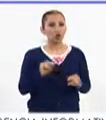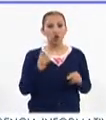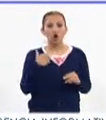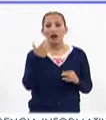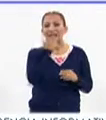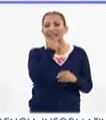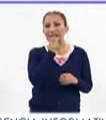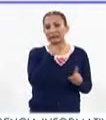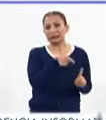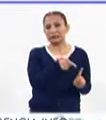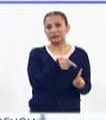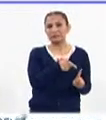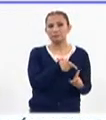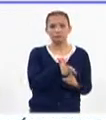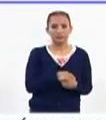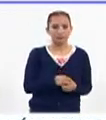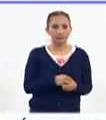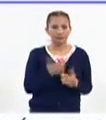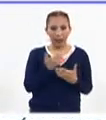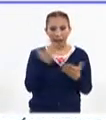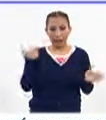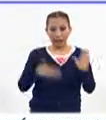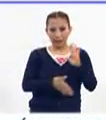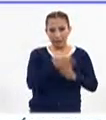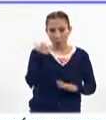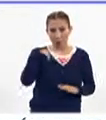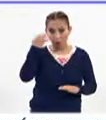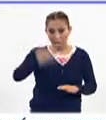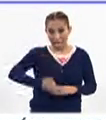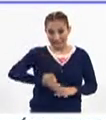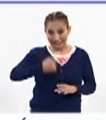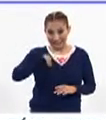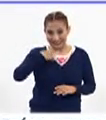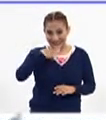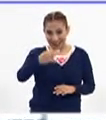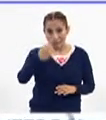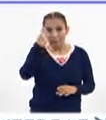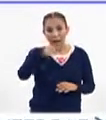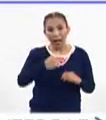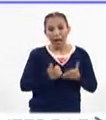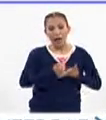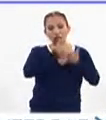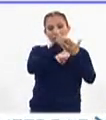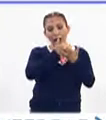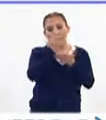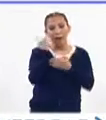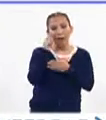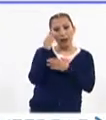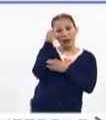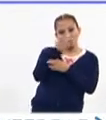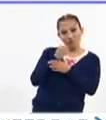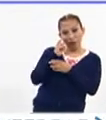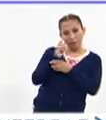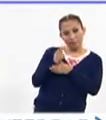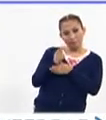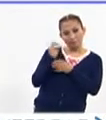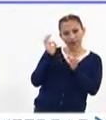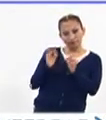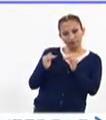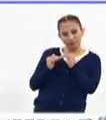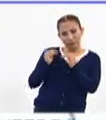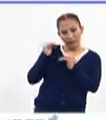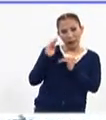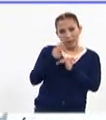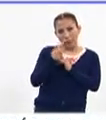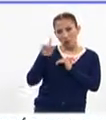fue sobre inglés. Okay. Antes de irme, antes de que me aceptaran, fue para nivelarme, para ver si yo cumplía con el nivel